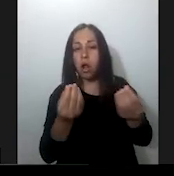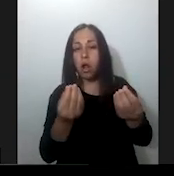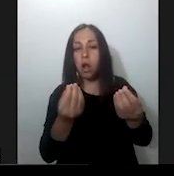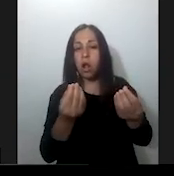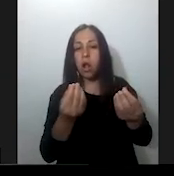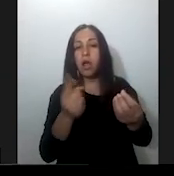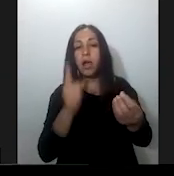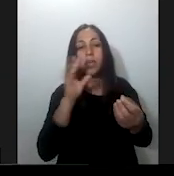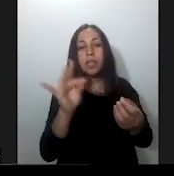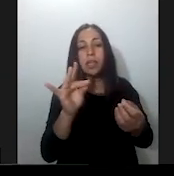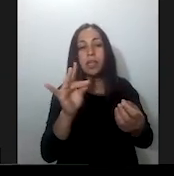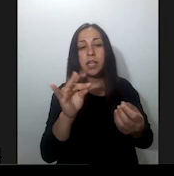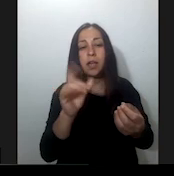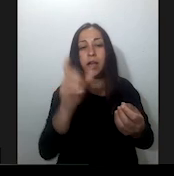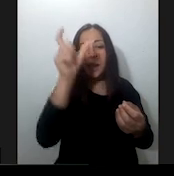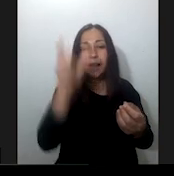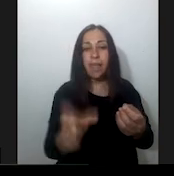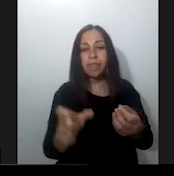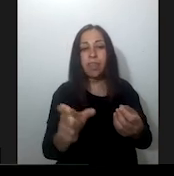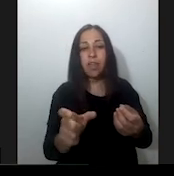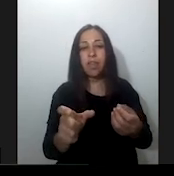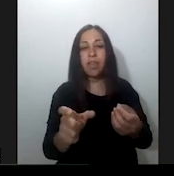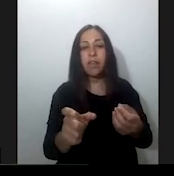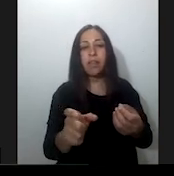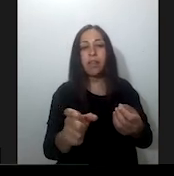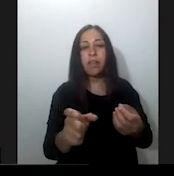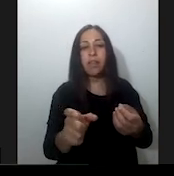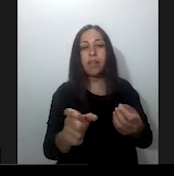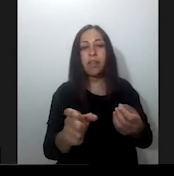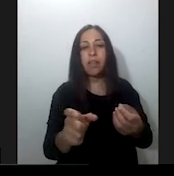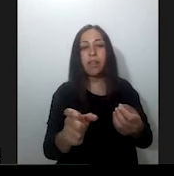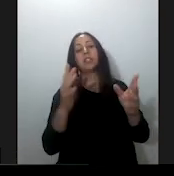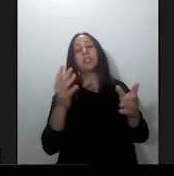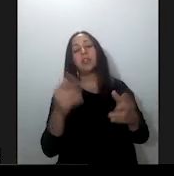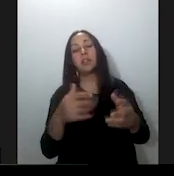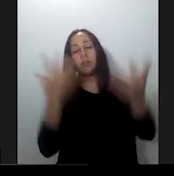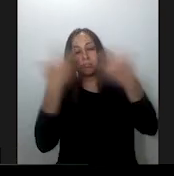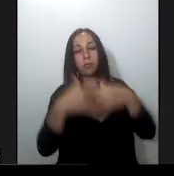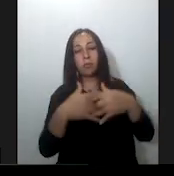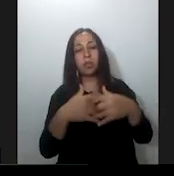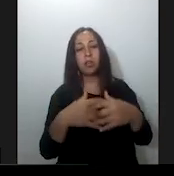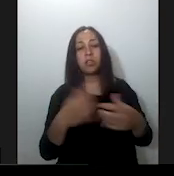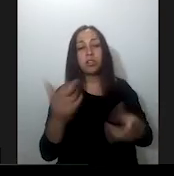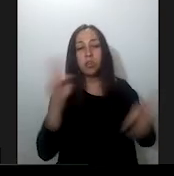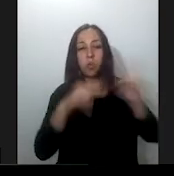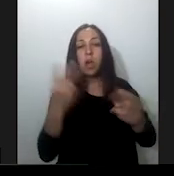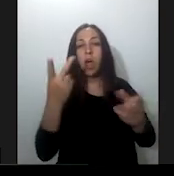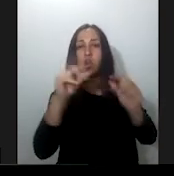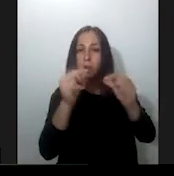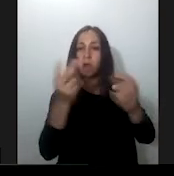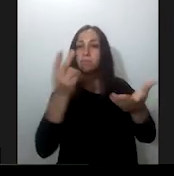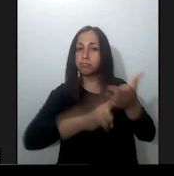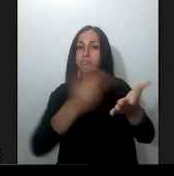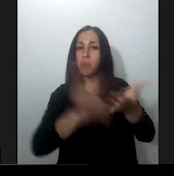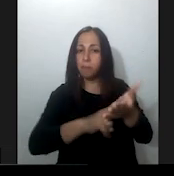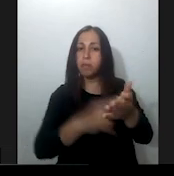¿sí? Y que lo hagas por el ID de cliente. Todo acá, de alguna forma, le estoy diciendo por qué atributo